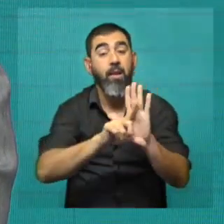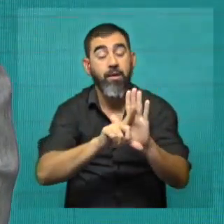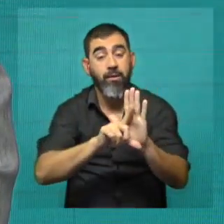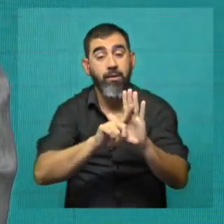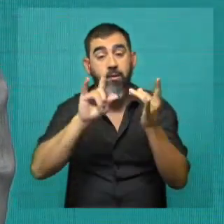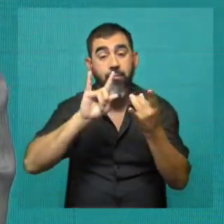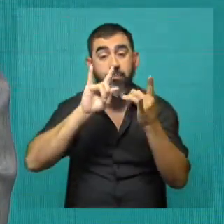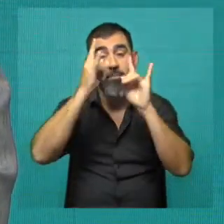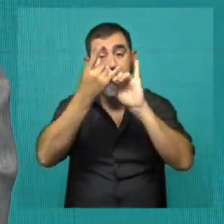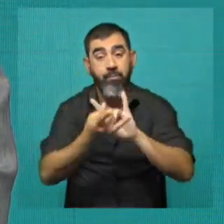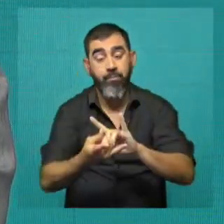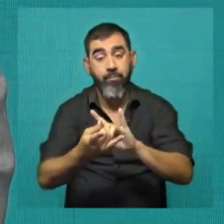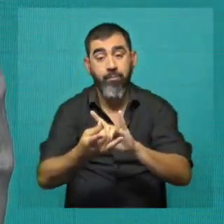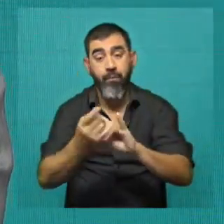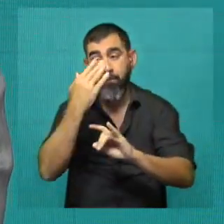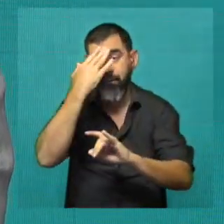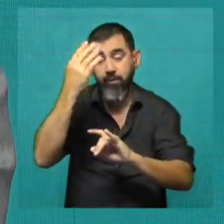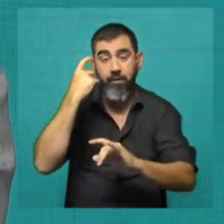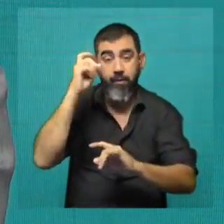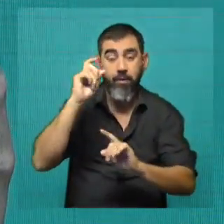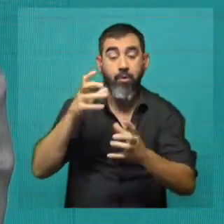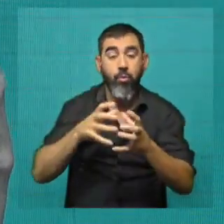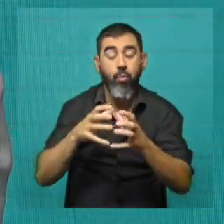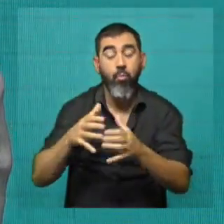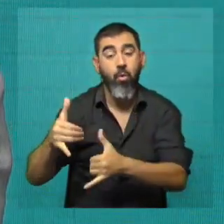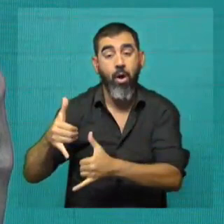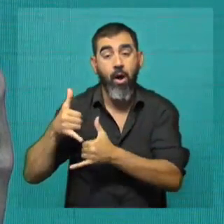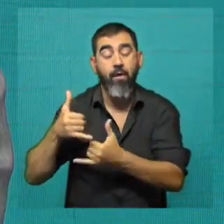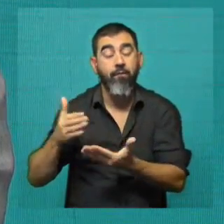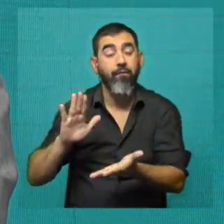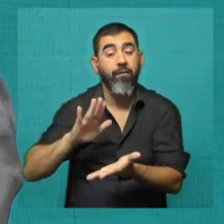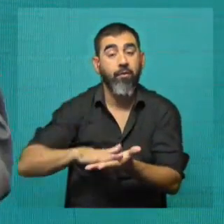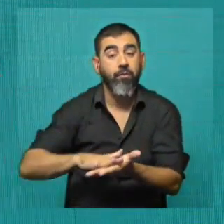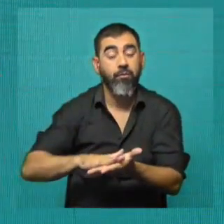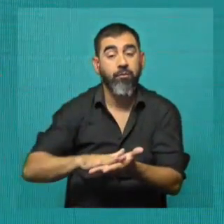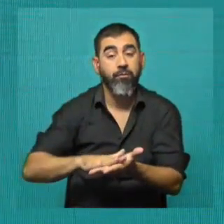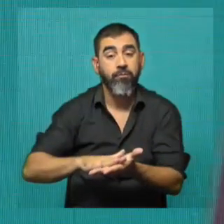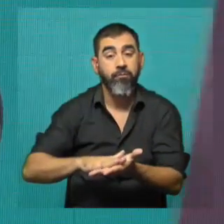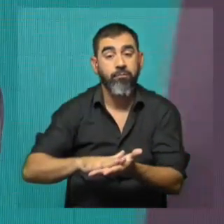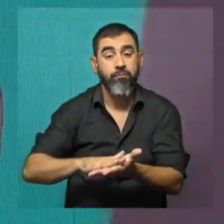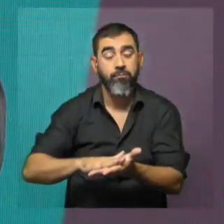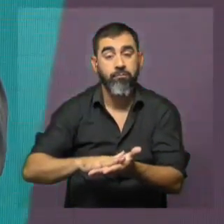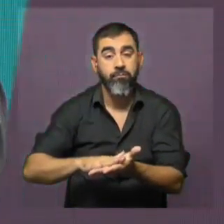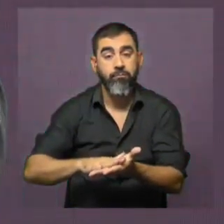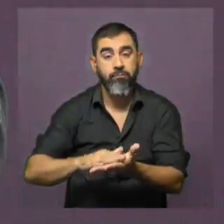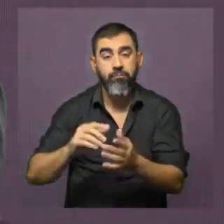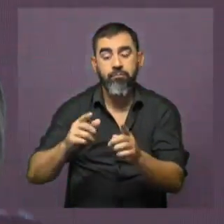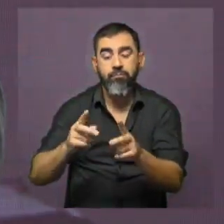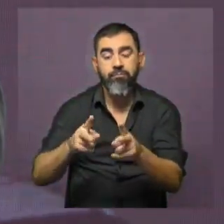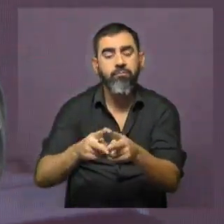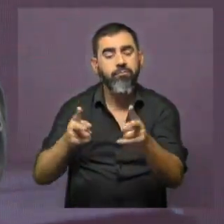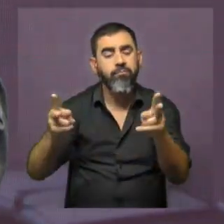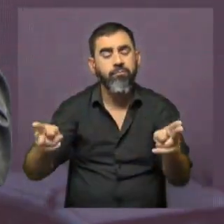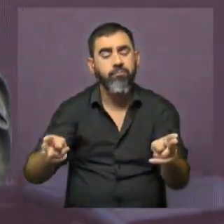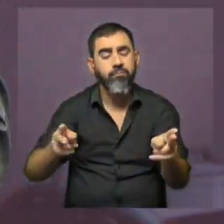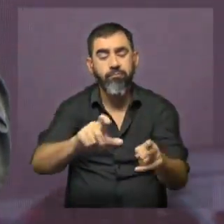el Parlamento tenía impulso del Frente Amplio y también de Cabildo Abierto sobre los busters, le dicen,